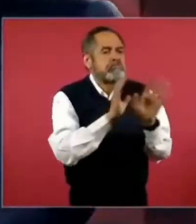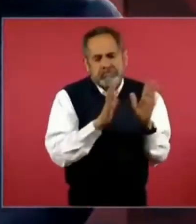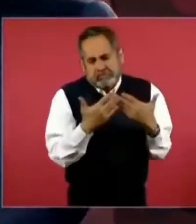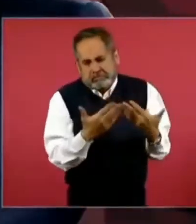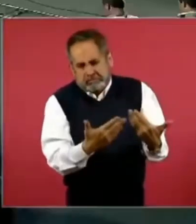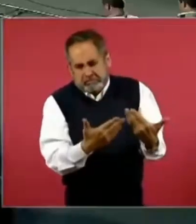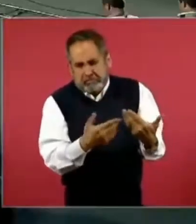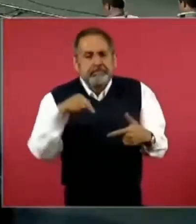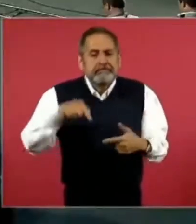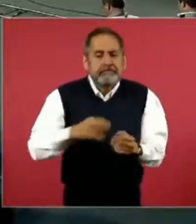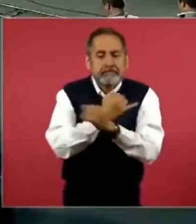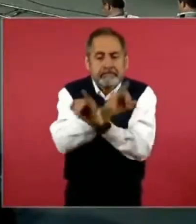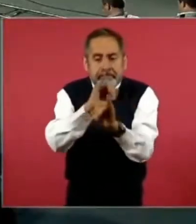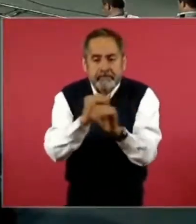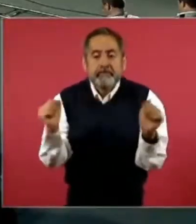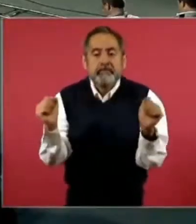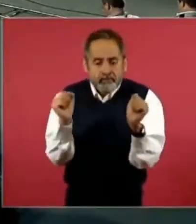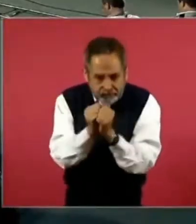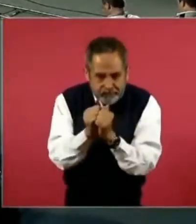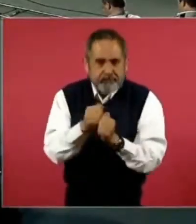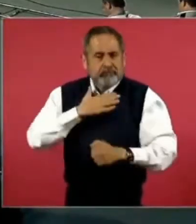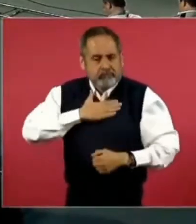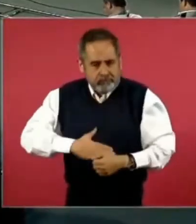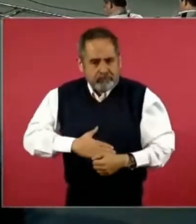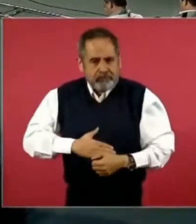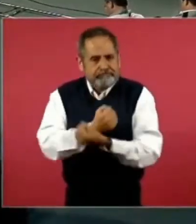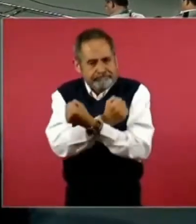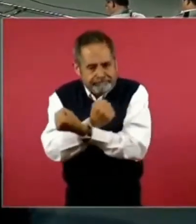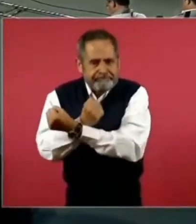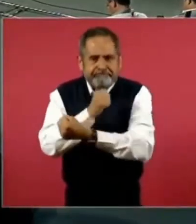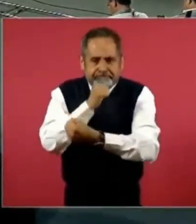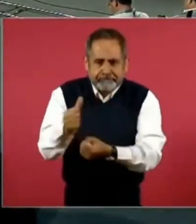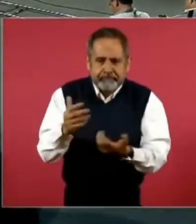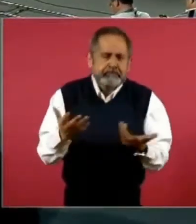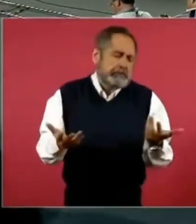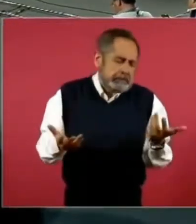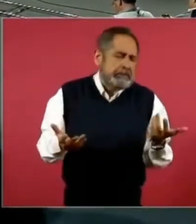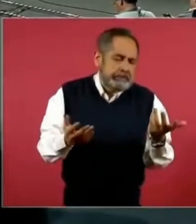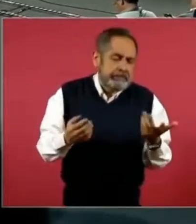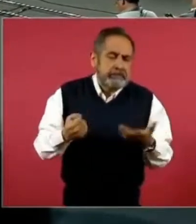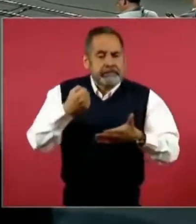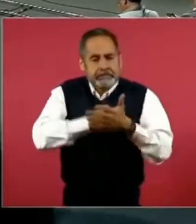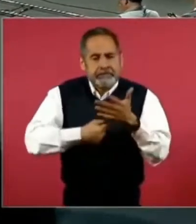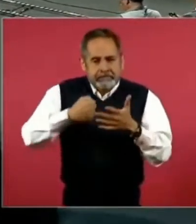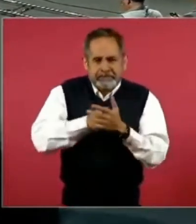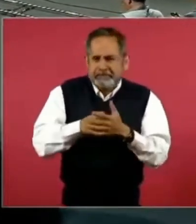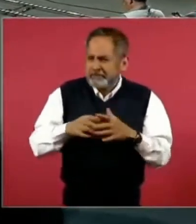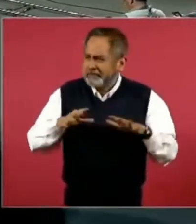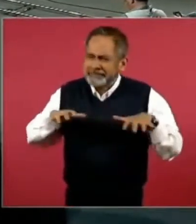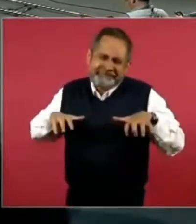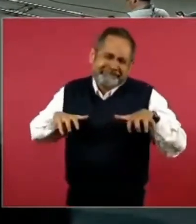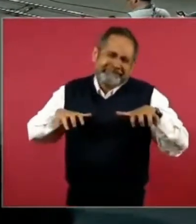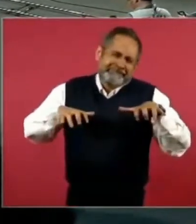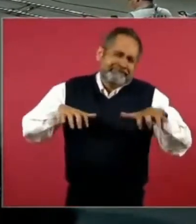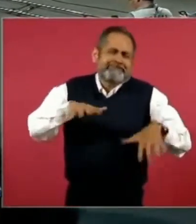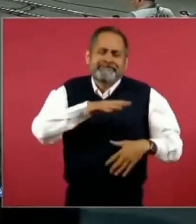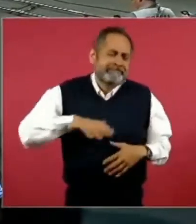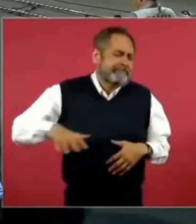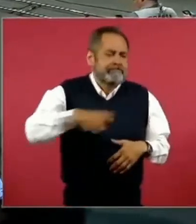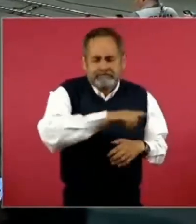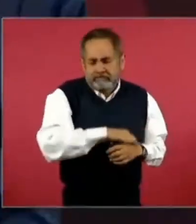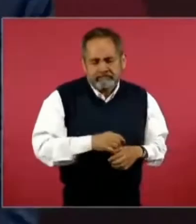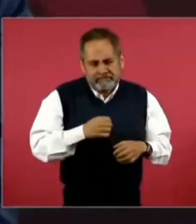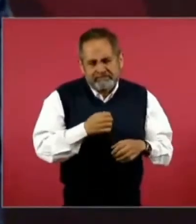ser, ¿sí?, un movimiento de masas,